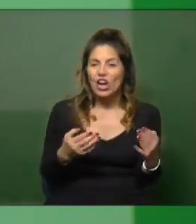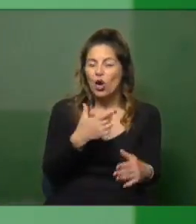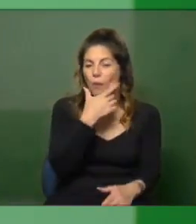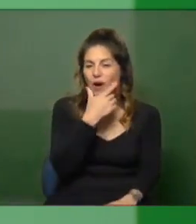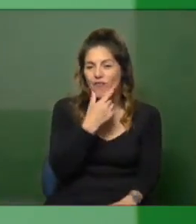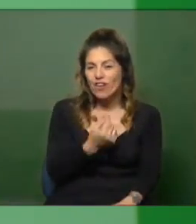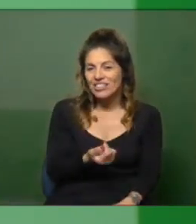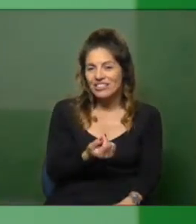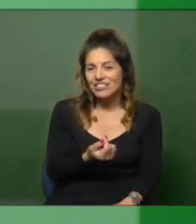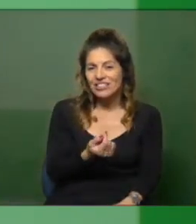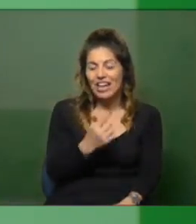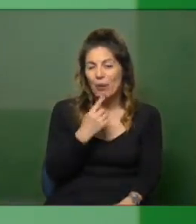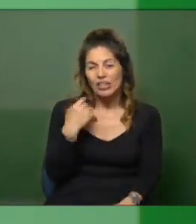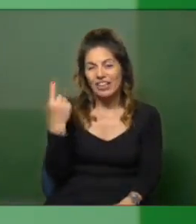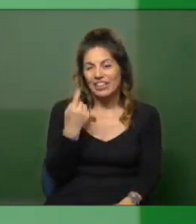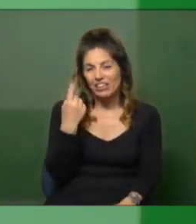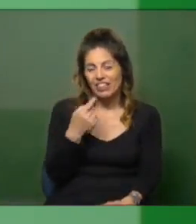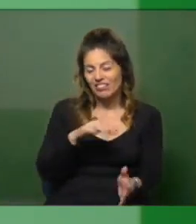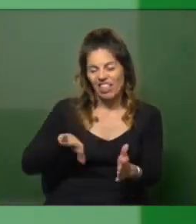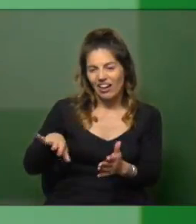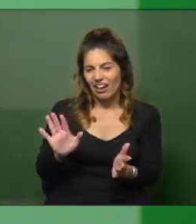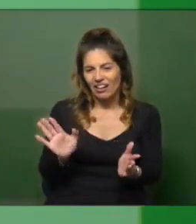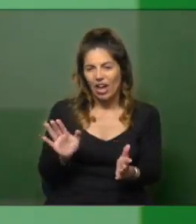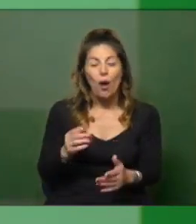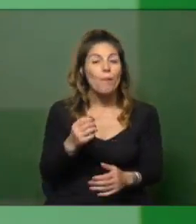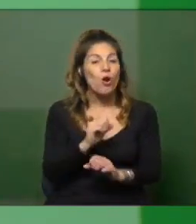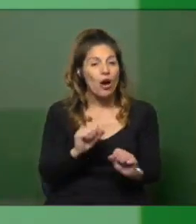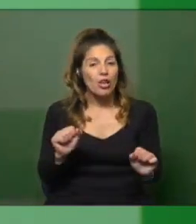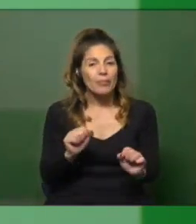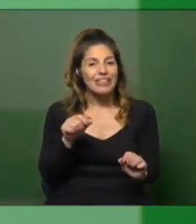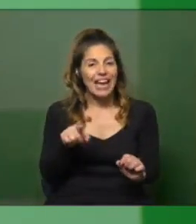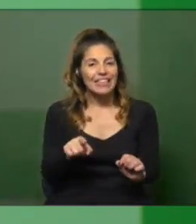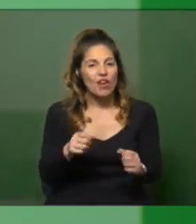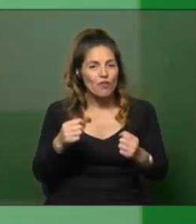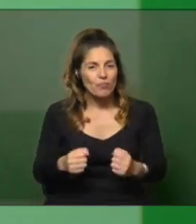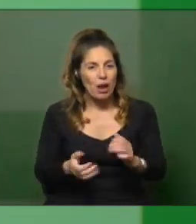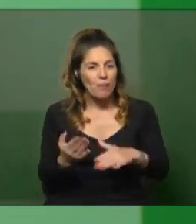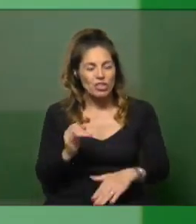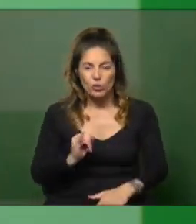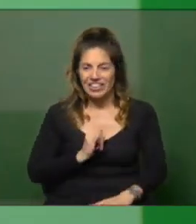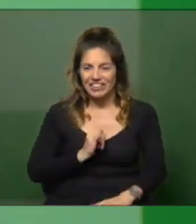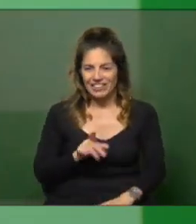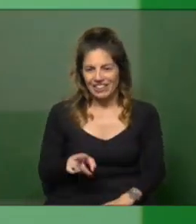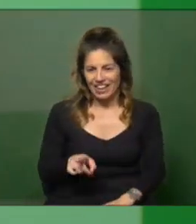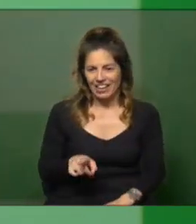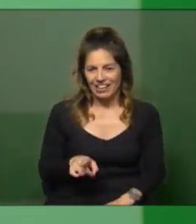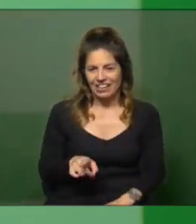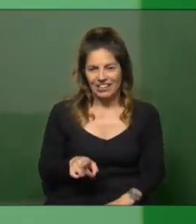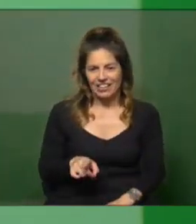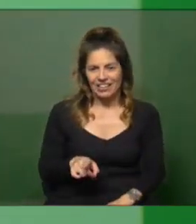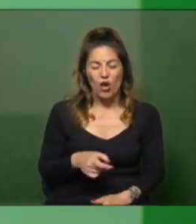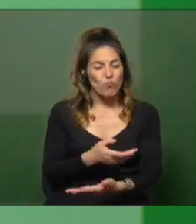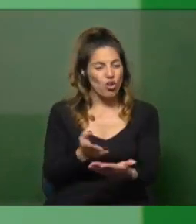sacrificar es la política internacional este probablemente es donde trate de afirmar más su identidad tratando de